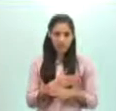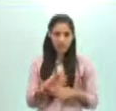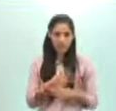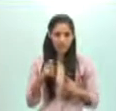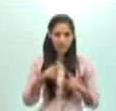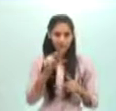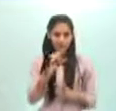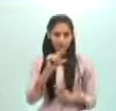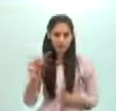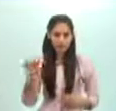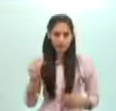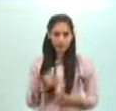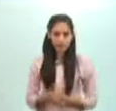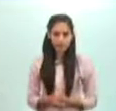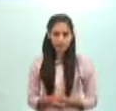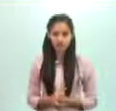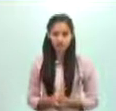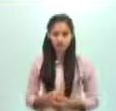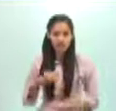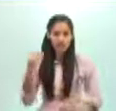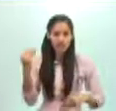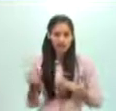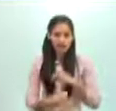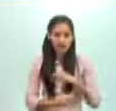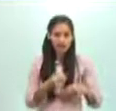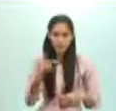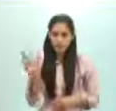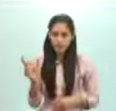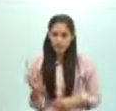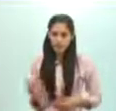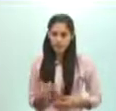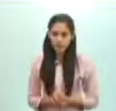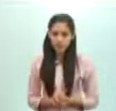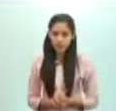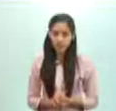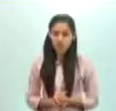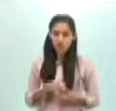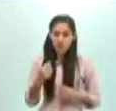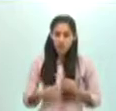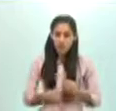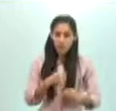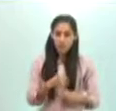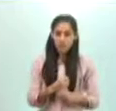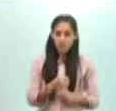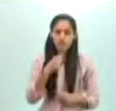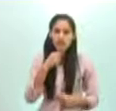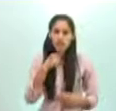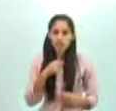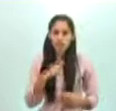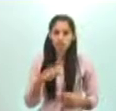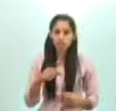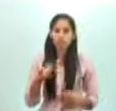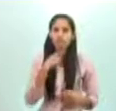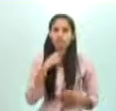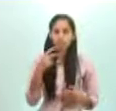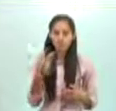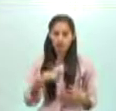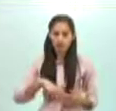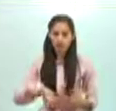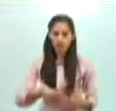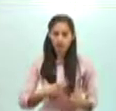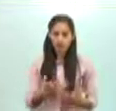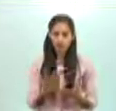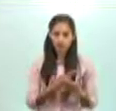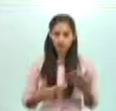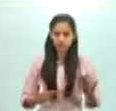sus temáticas, la renovación de los versos y el empleo de símbolos de gran elegancia plástica.